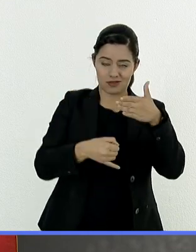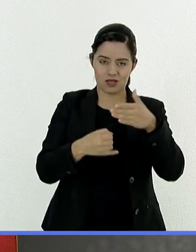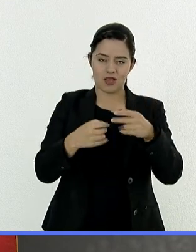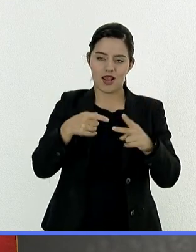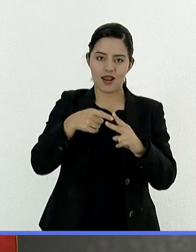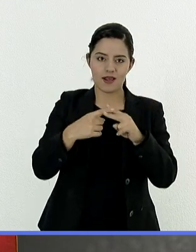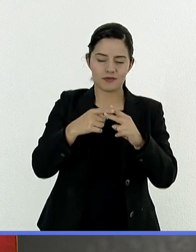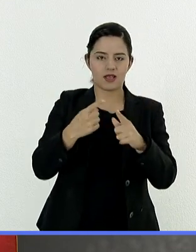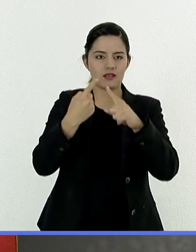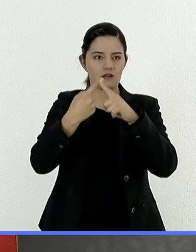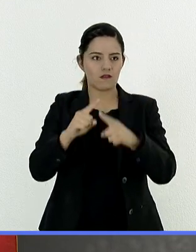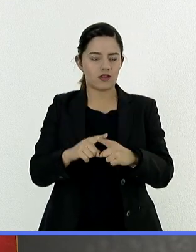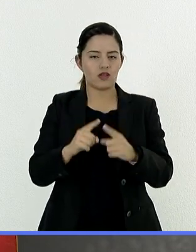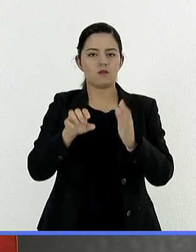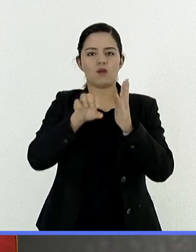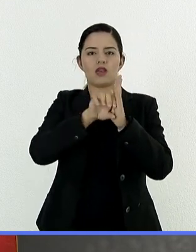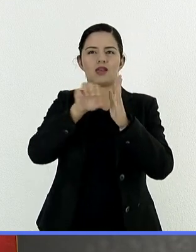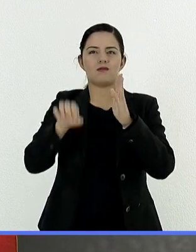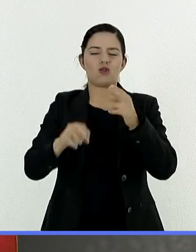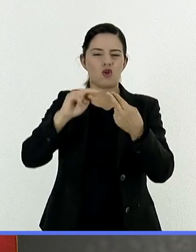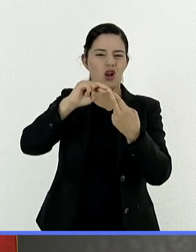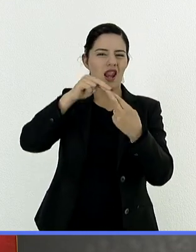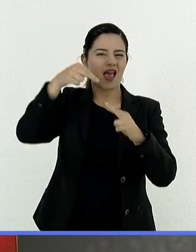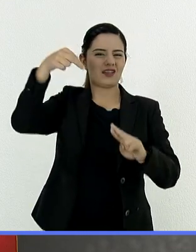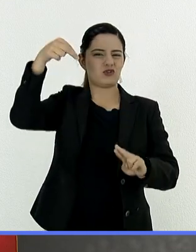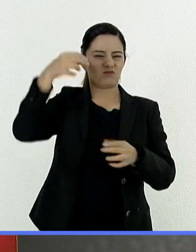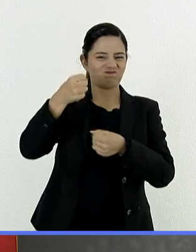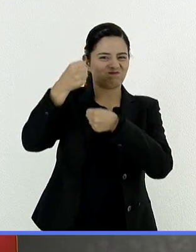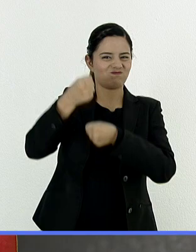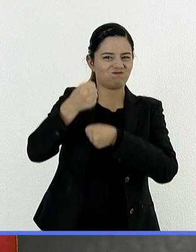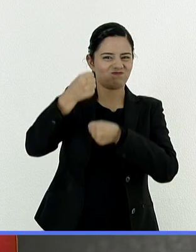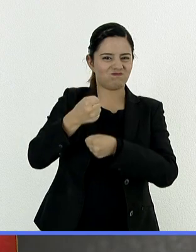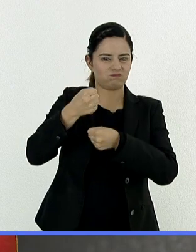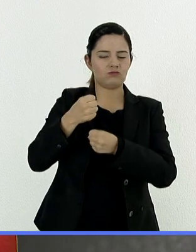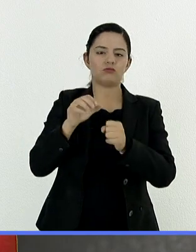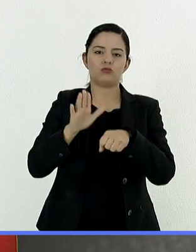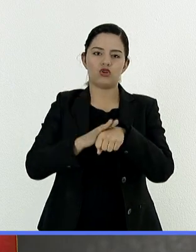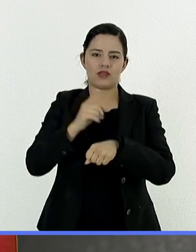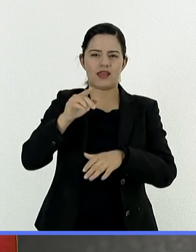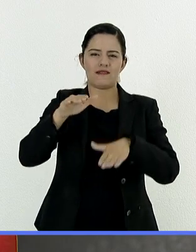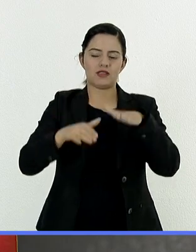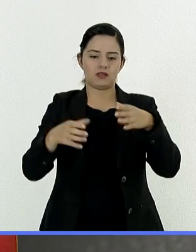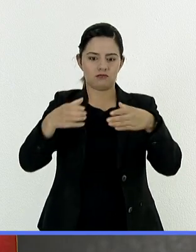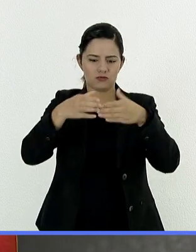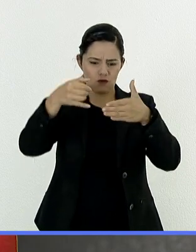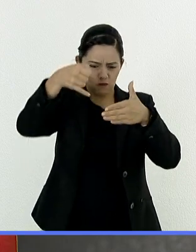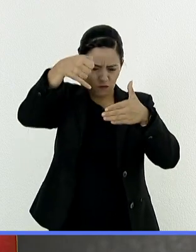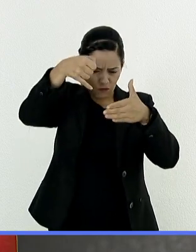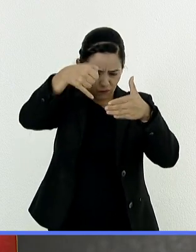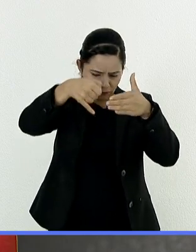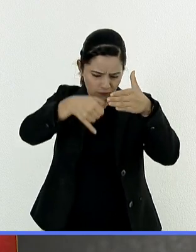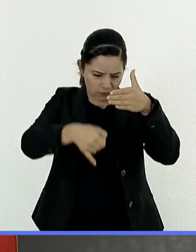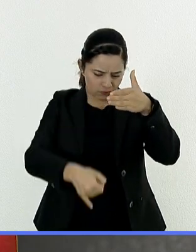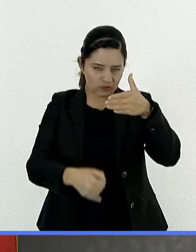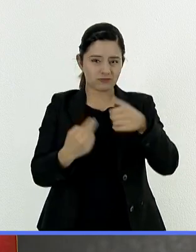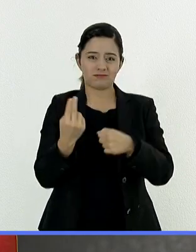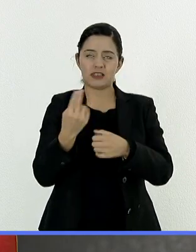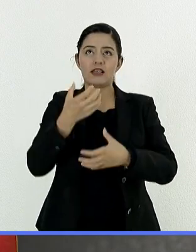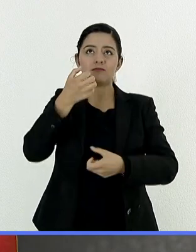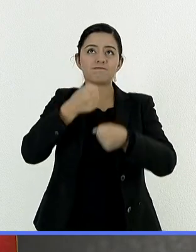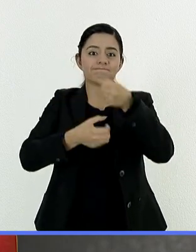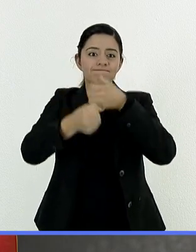para empezar equipo de cuerdas para descender Porque muchos de estos cenotes obviamente están metros abajo de la superficie